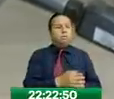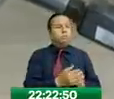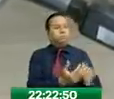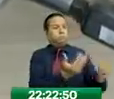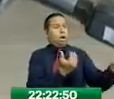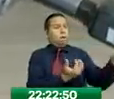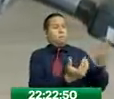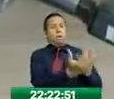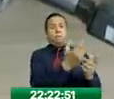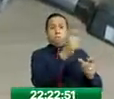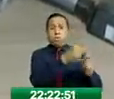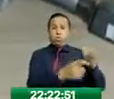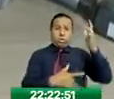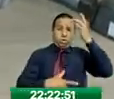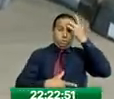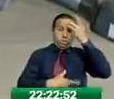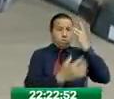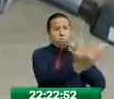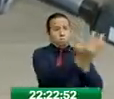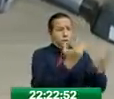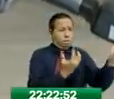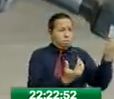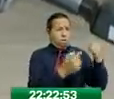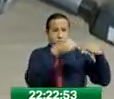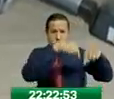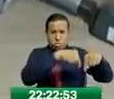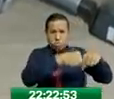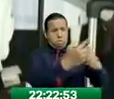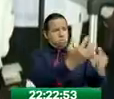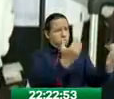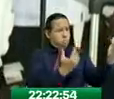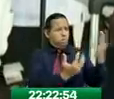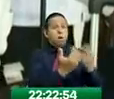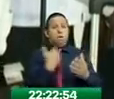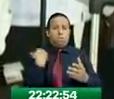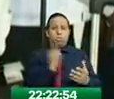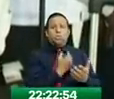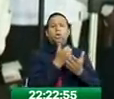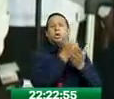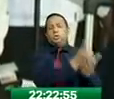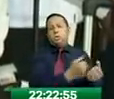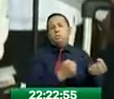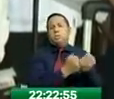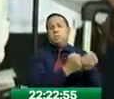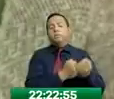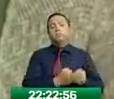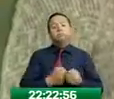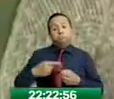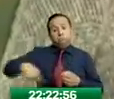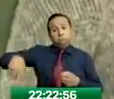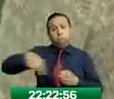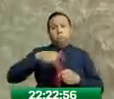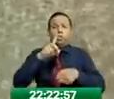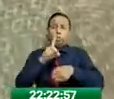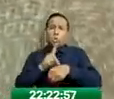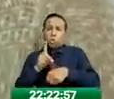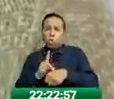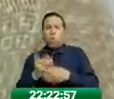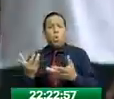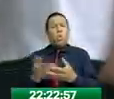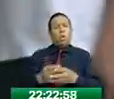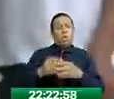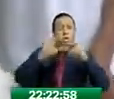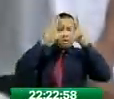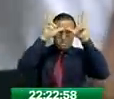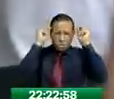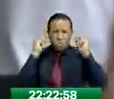acuden al Centro de Atención Temporal. Los especialistas, entre intensivistas, médicos de emergencia y